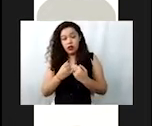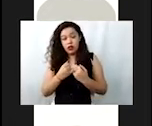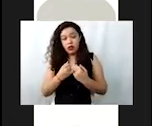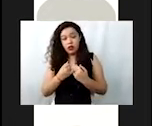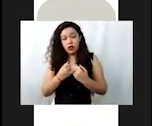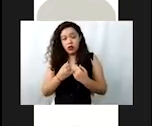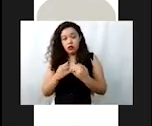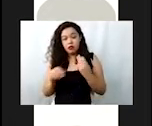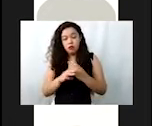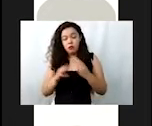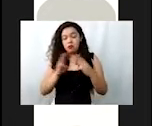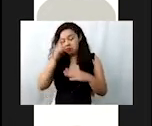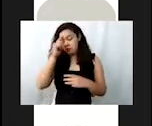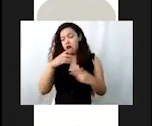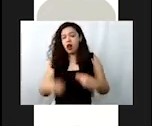en este